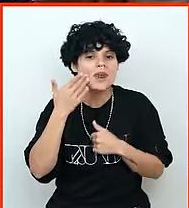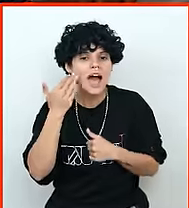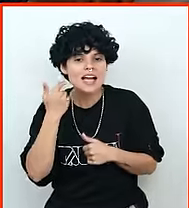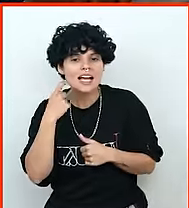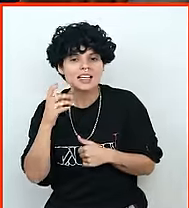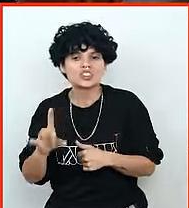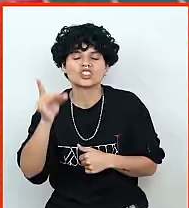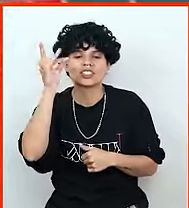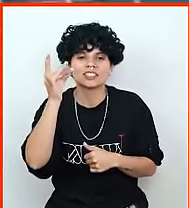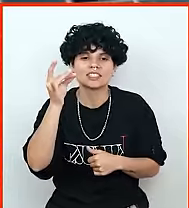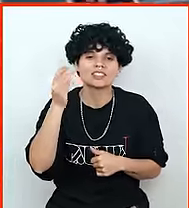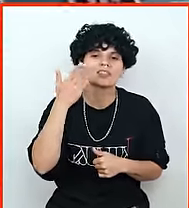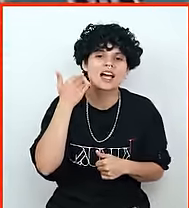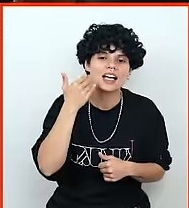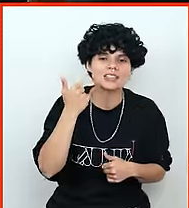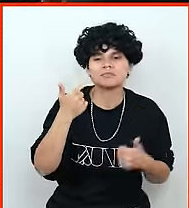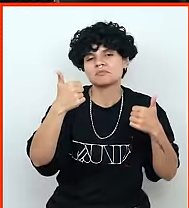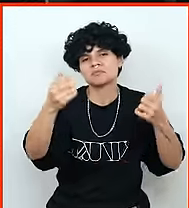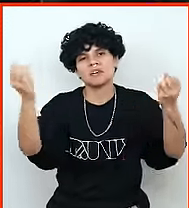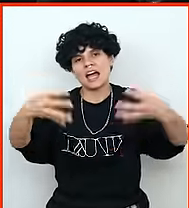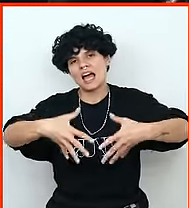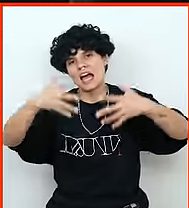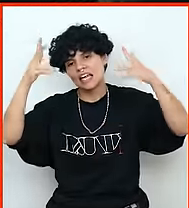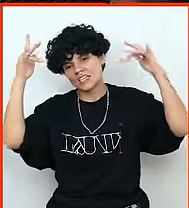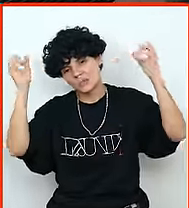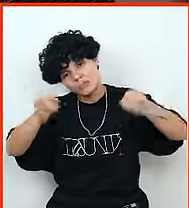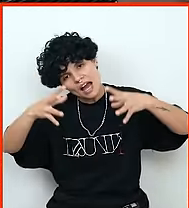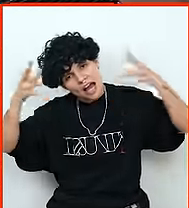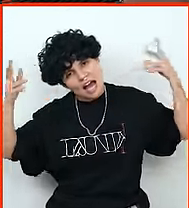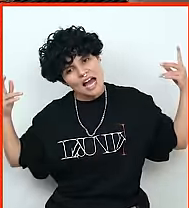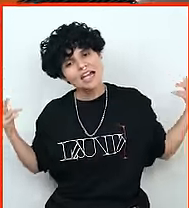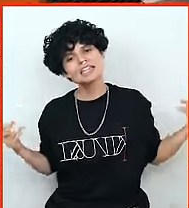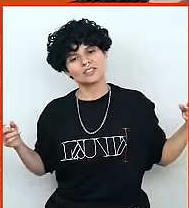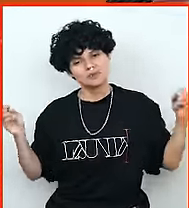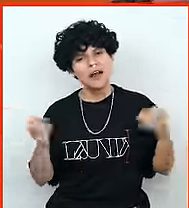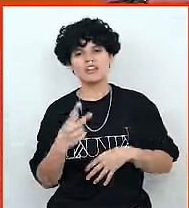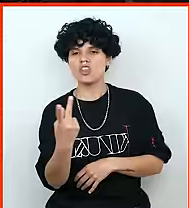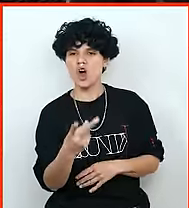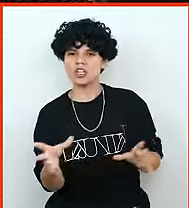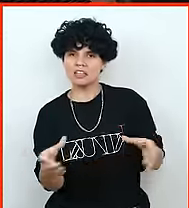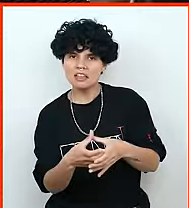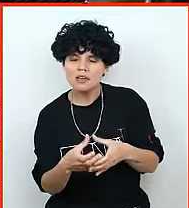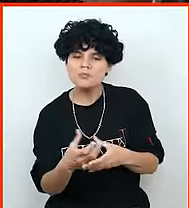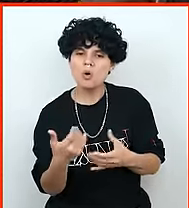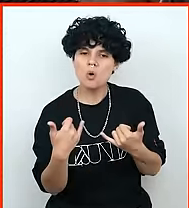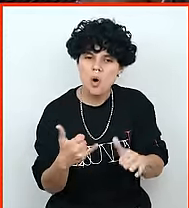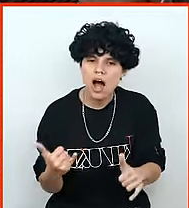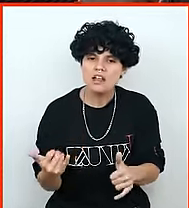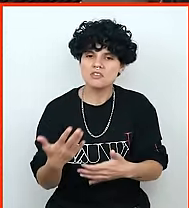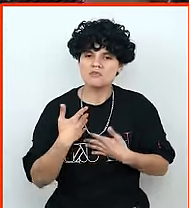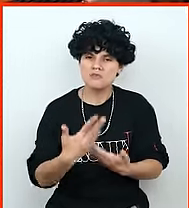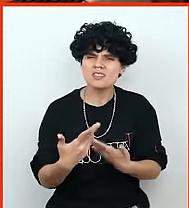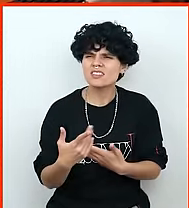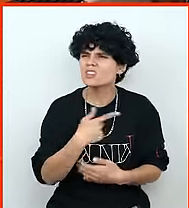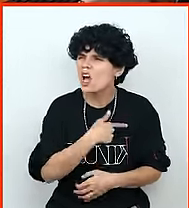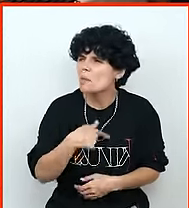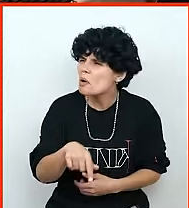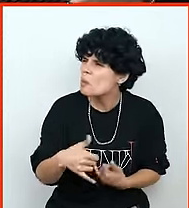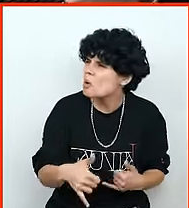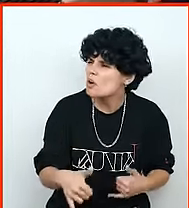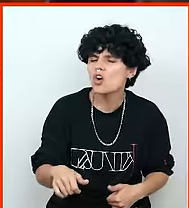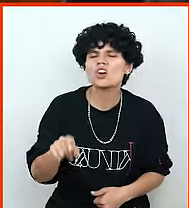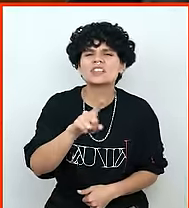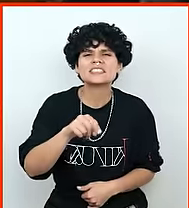es blanco. ¡Cacho! ¡Oh, no! ¡Mágico! ¡Mágico equipo! Somos los reyes del... ¿Cómo se llama la weá?